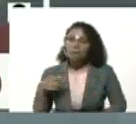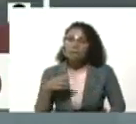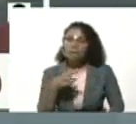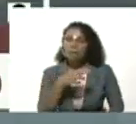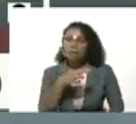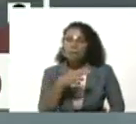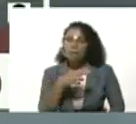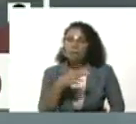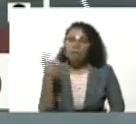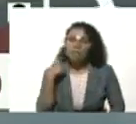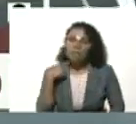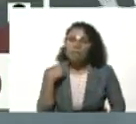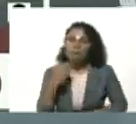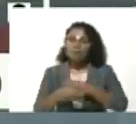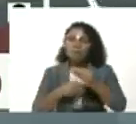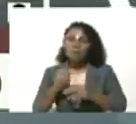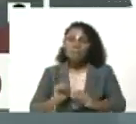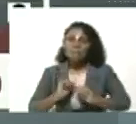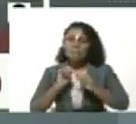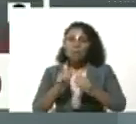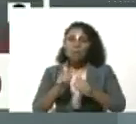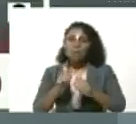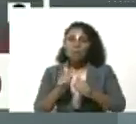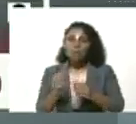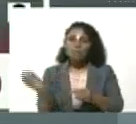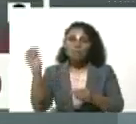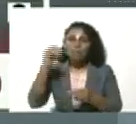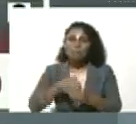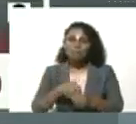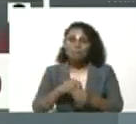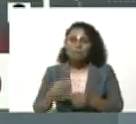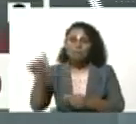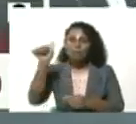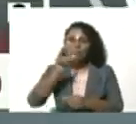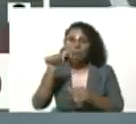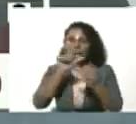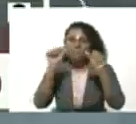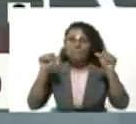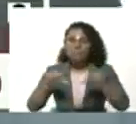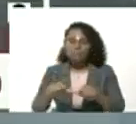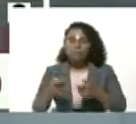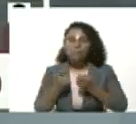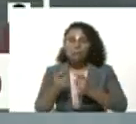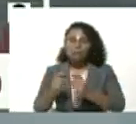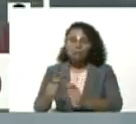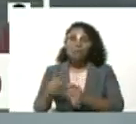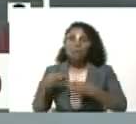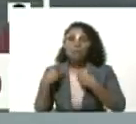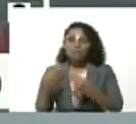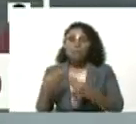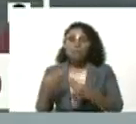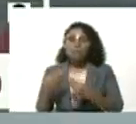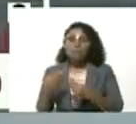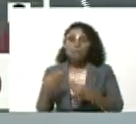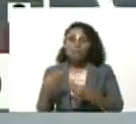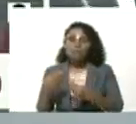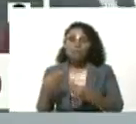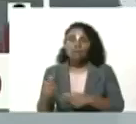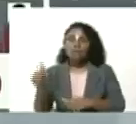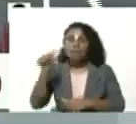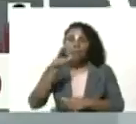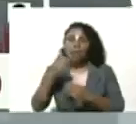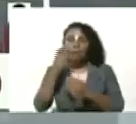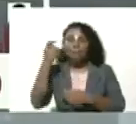turbidez adecuado para comenzar a incorporar el agua al sistema de tratamiento y dar suministro a la